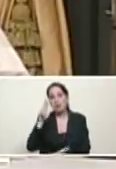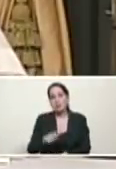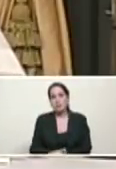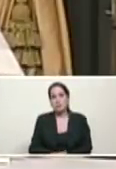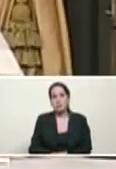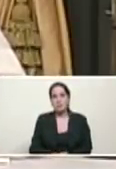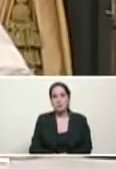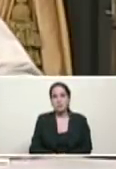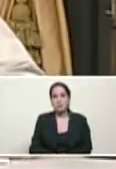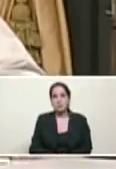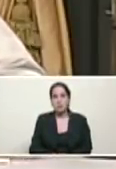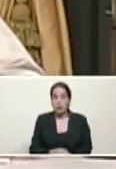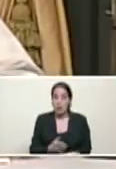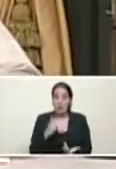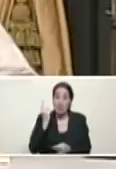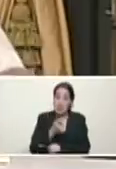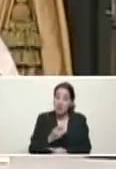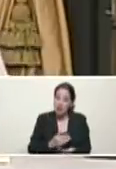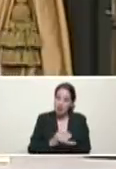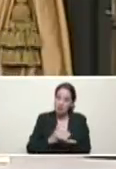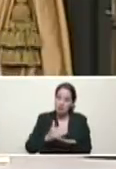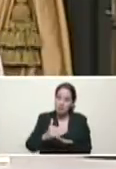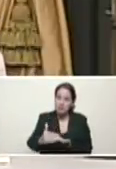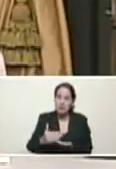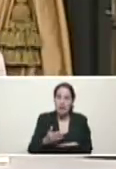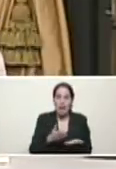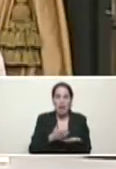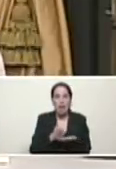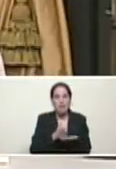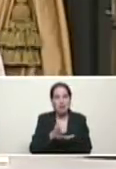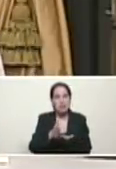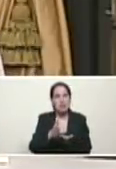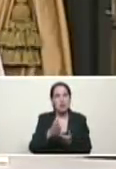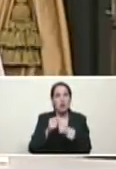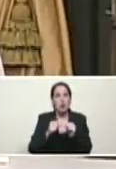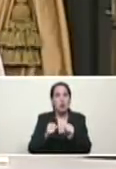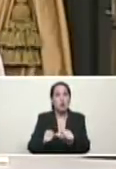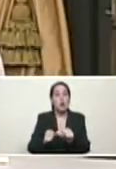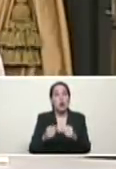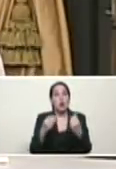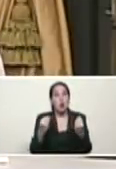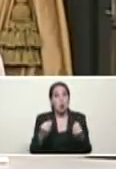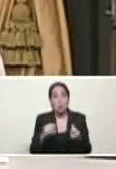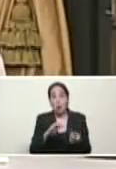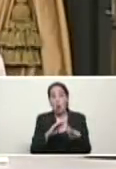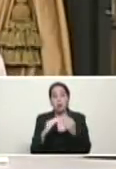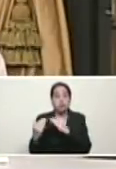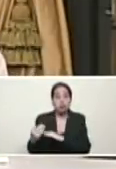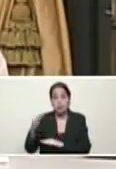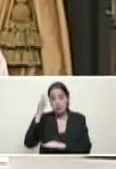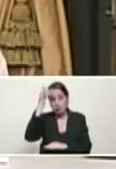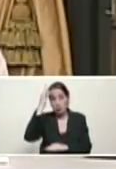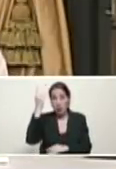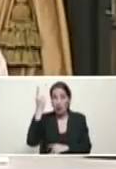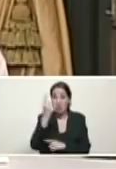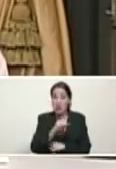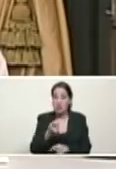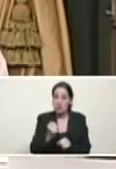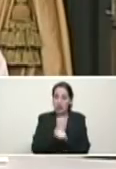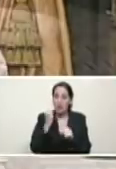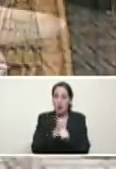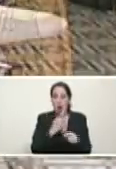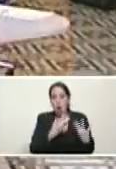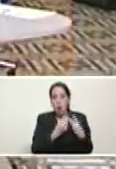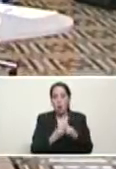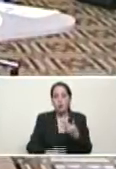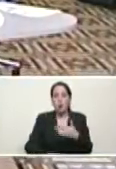plenamente. Seguir avanzando, seguir avanzando. Y los consejos comunales deben incorporarse en